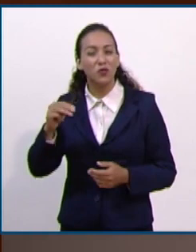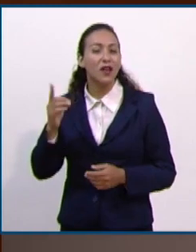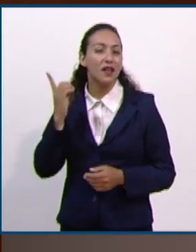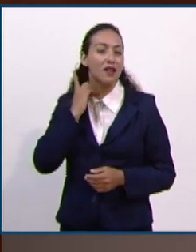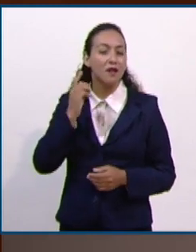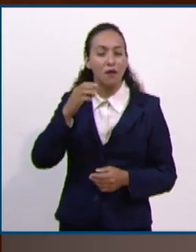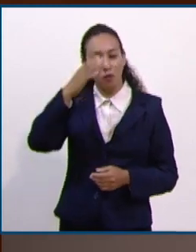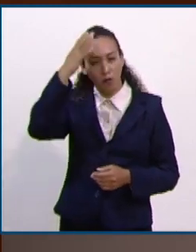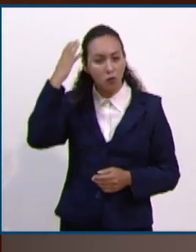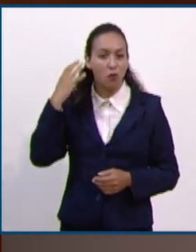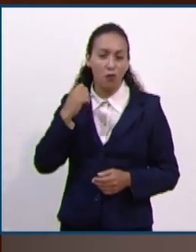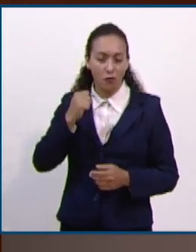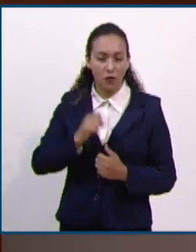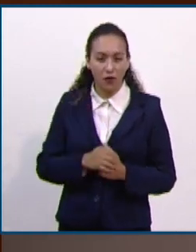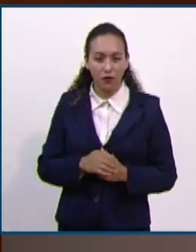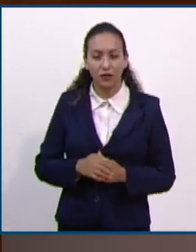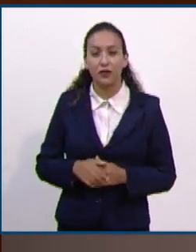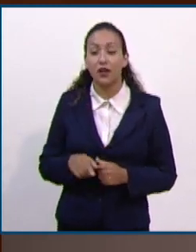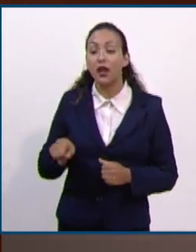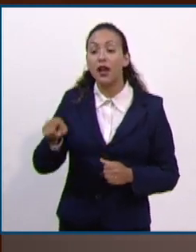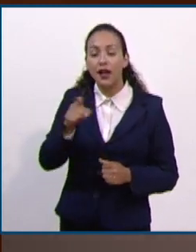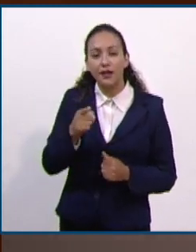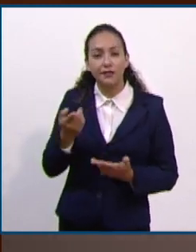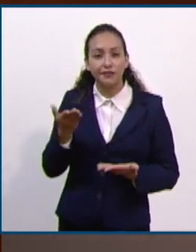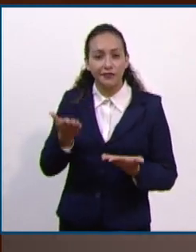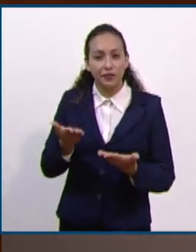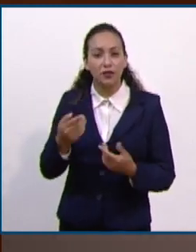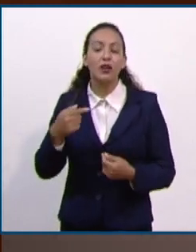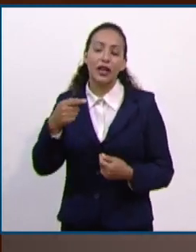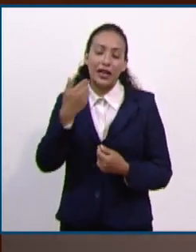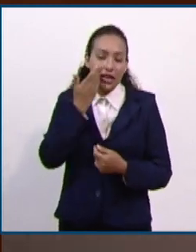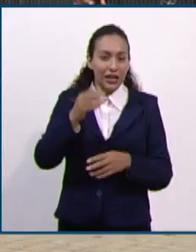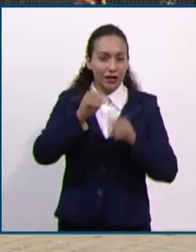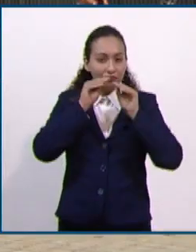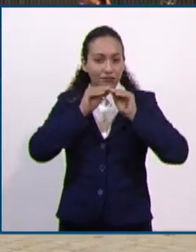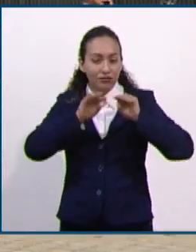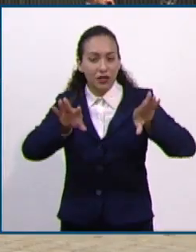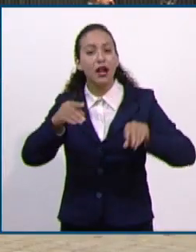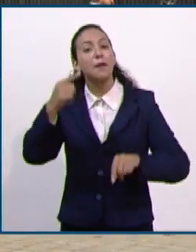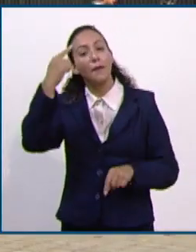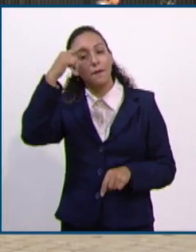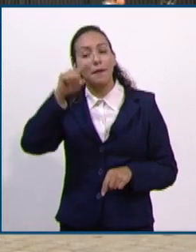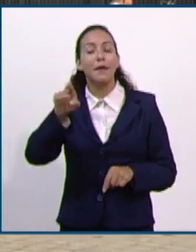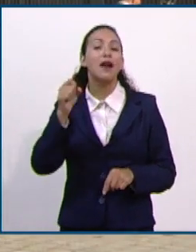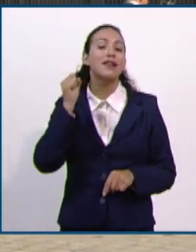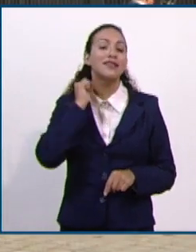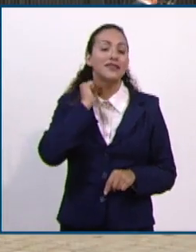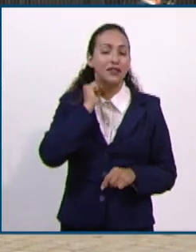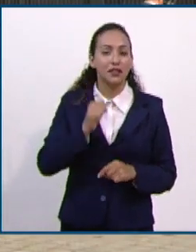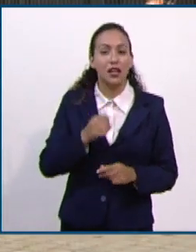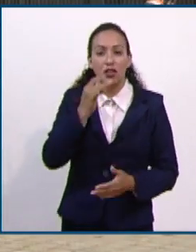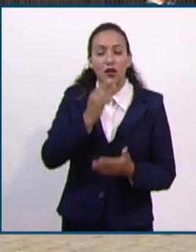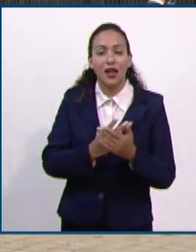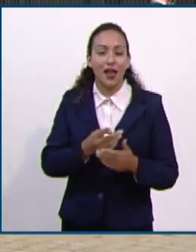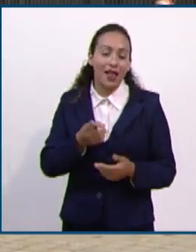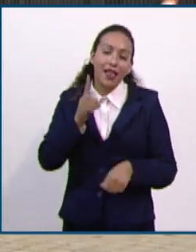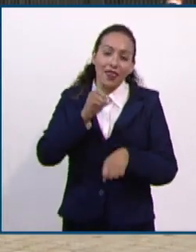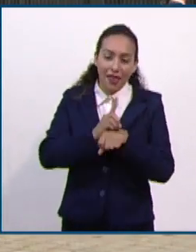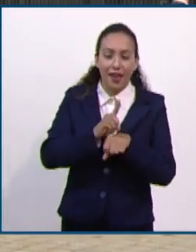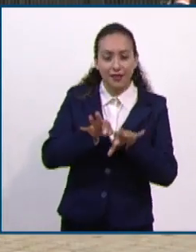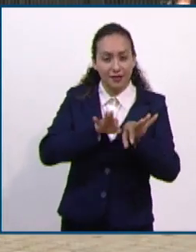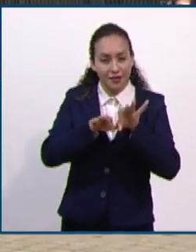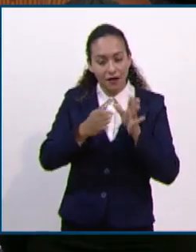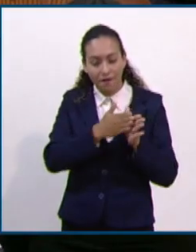le instruyó a realizar sus actos de campaña en su aspiración al Senado únicamente en días inhábiles para que no tuviera